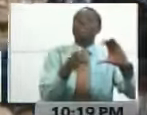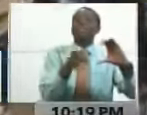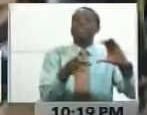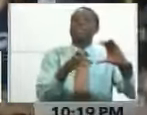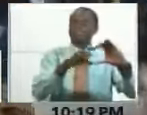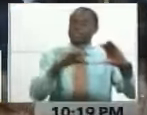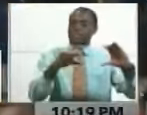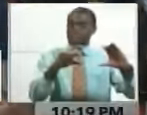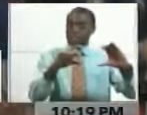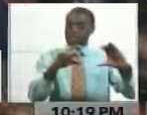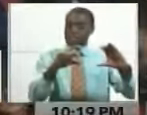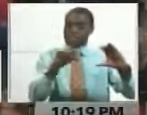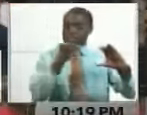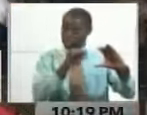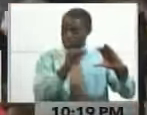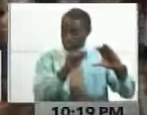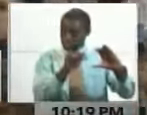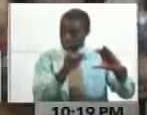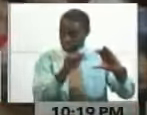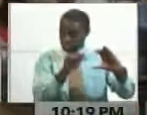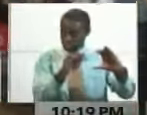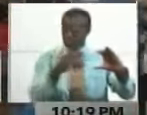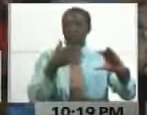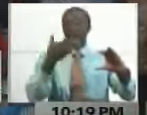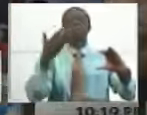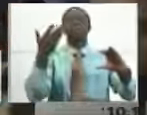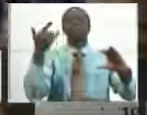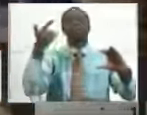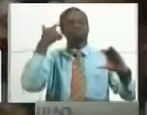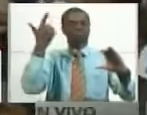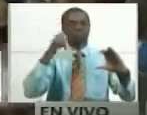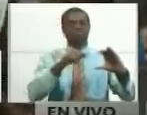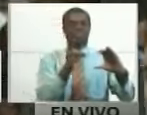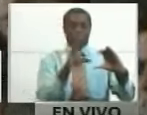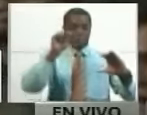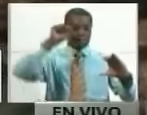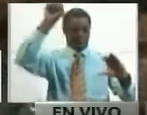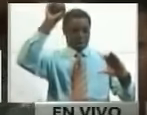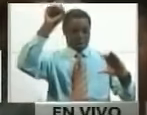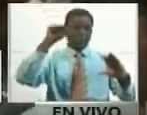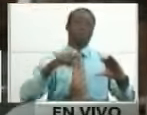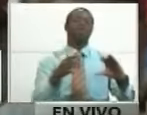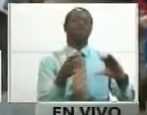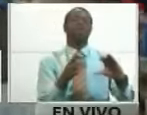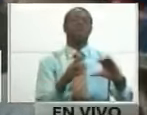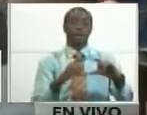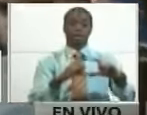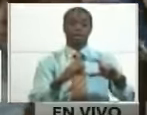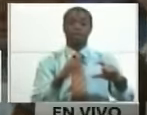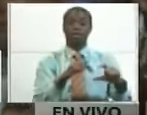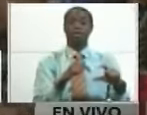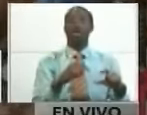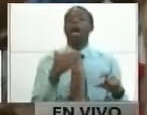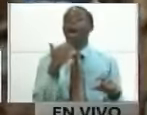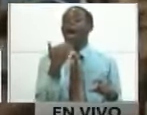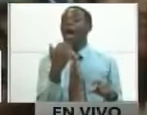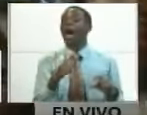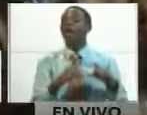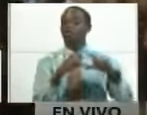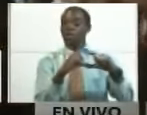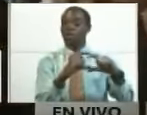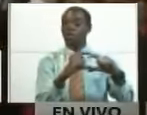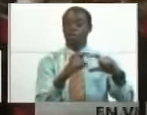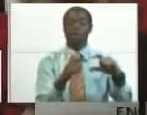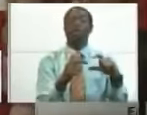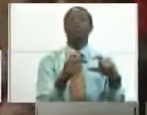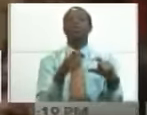sistema del carné de la patria. Todo el mundo a incorporarse, cuando digo incorporarse es